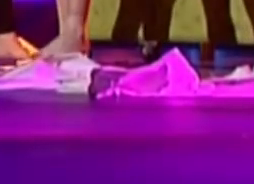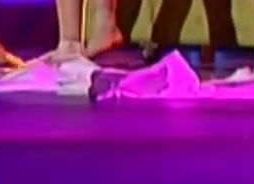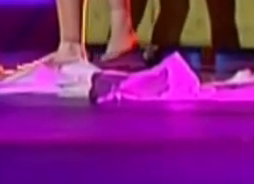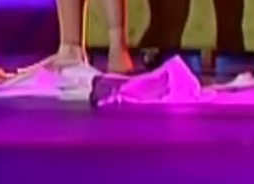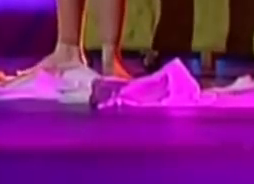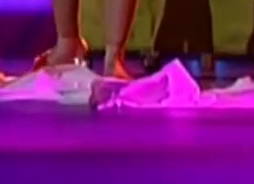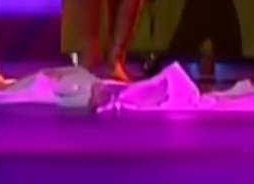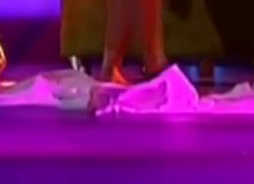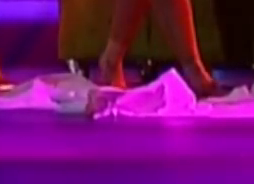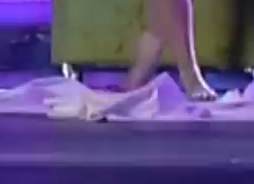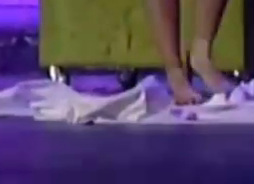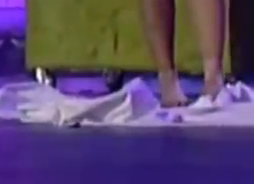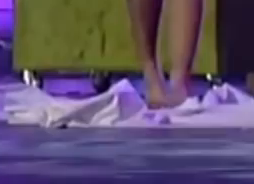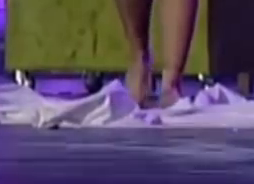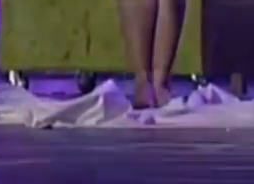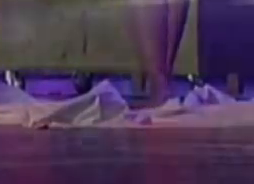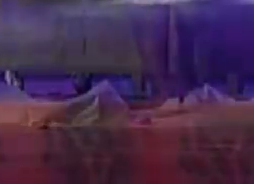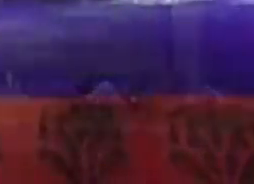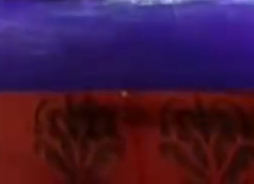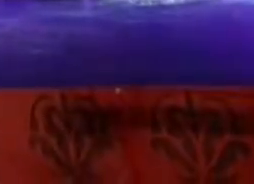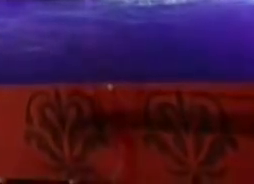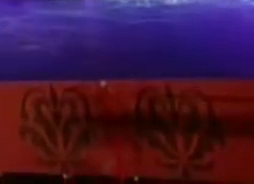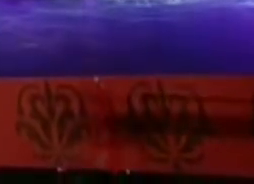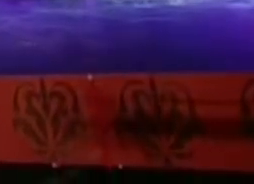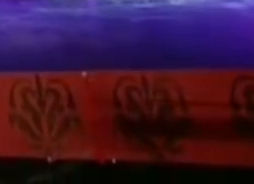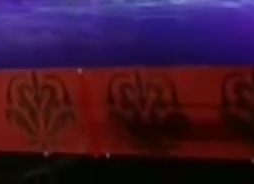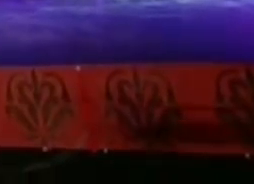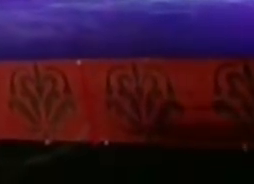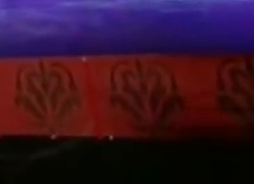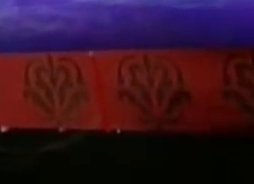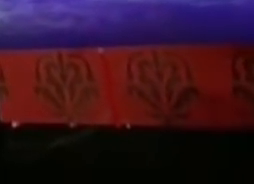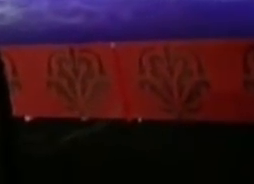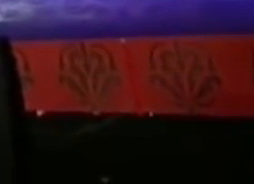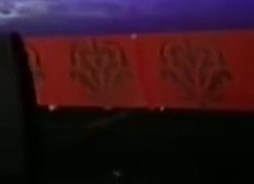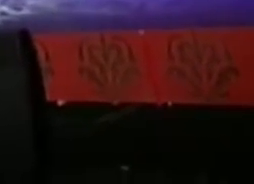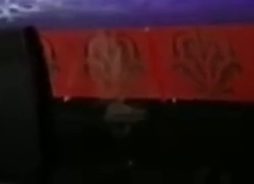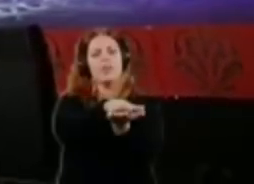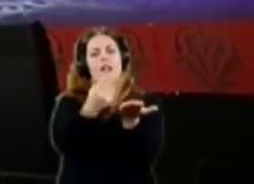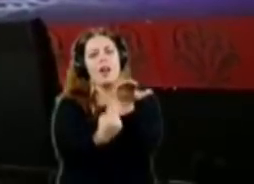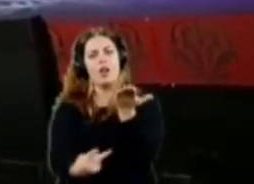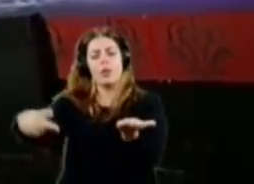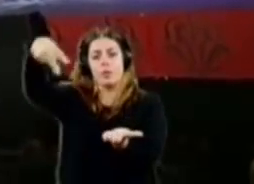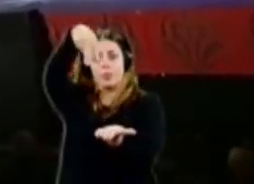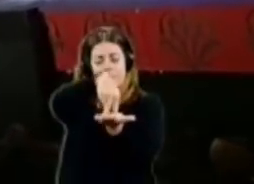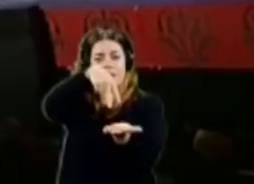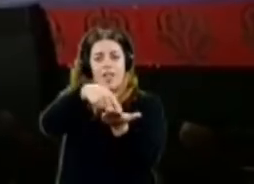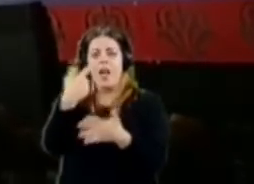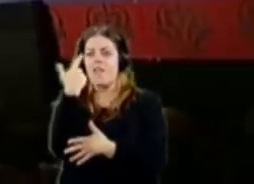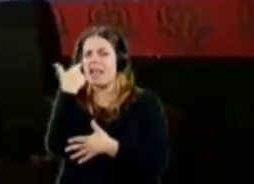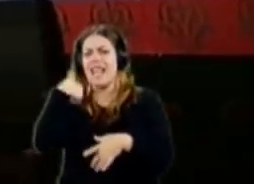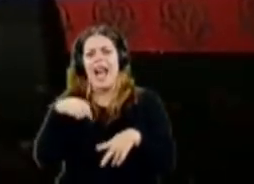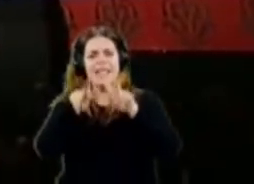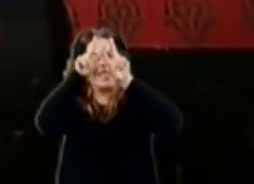Iván Cruz Pérez, con esa fantasía Resurrección. Fíjense que se valora todo,